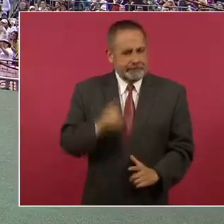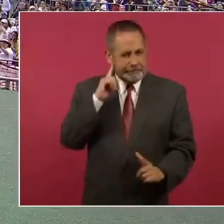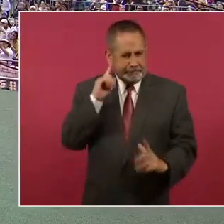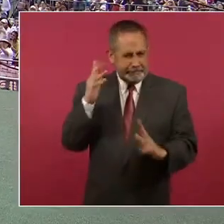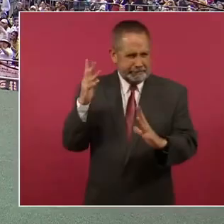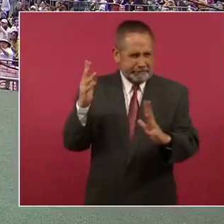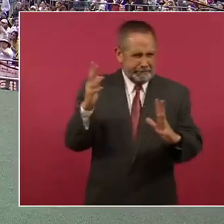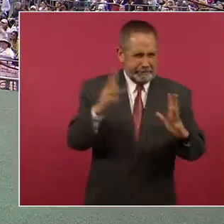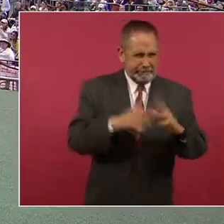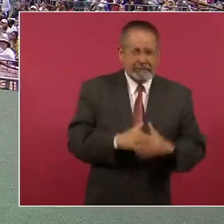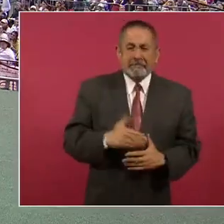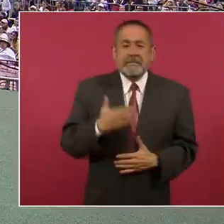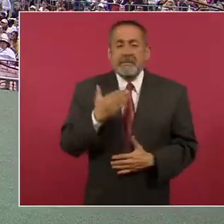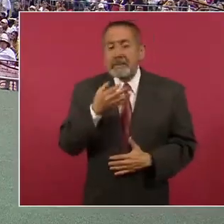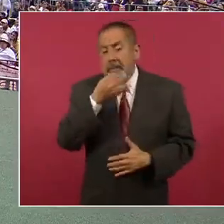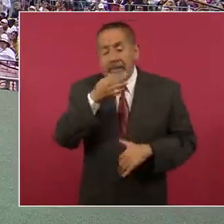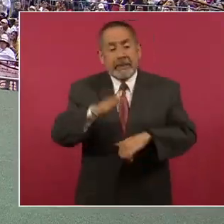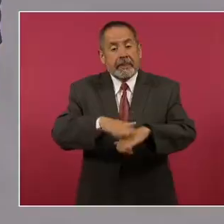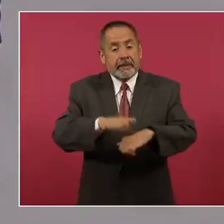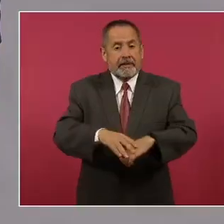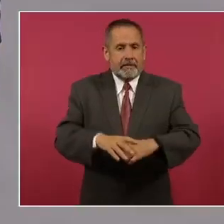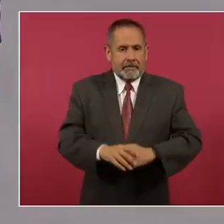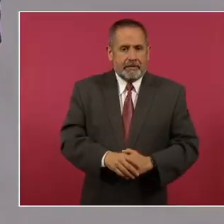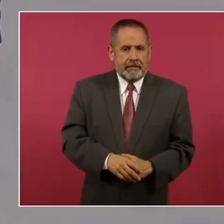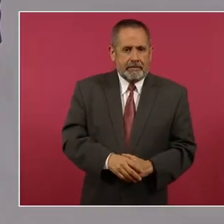que se oiga bien,